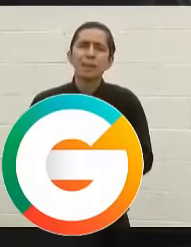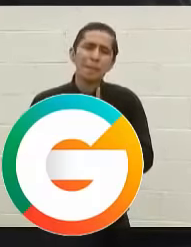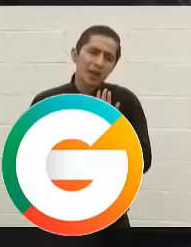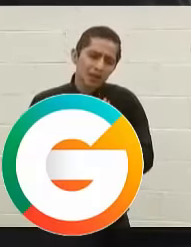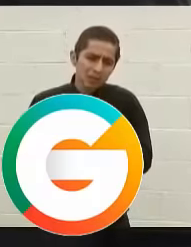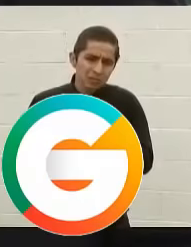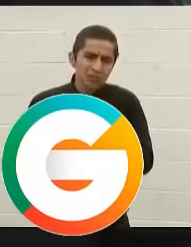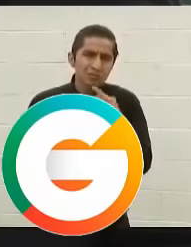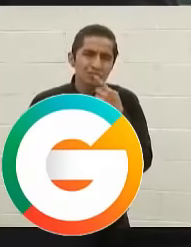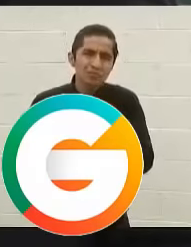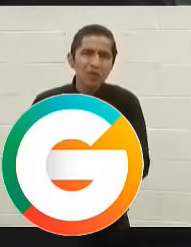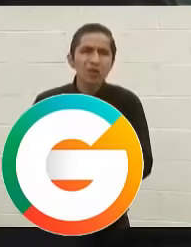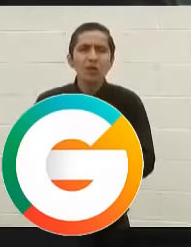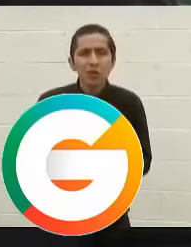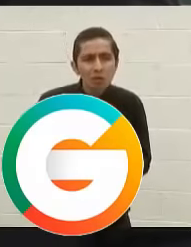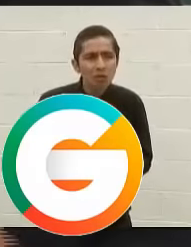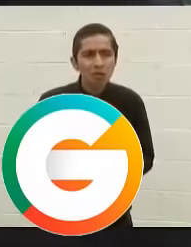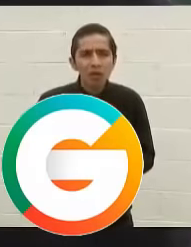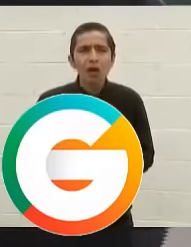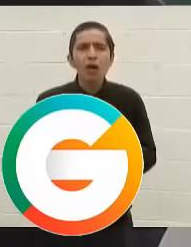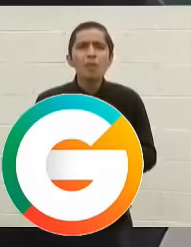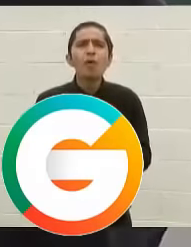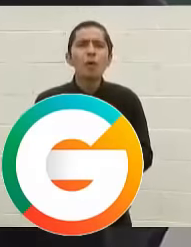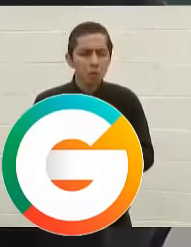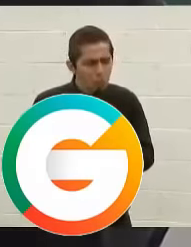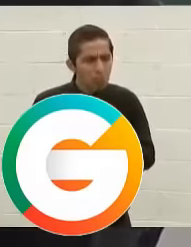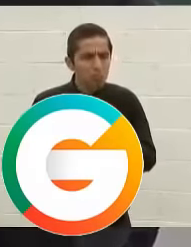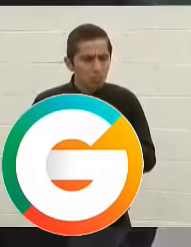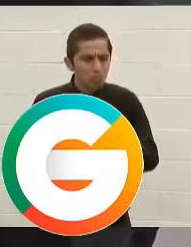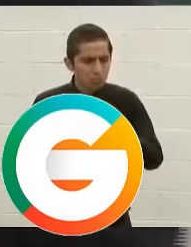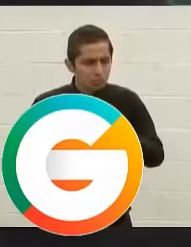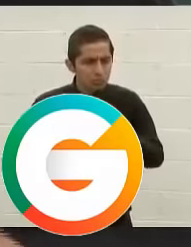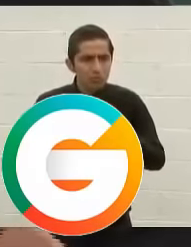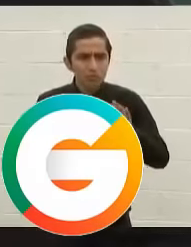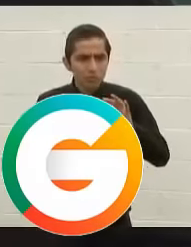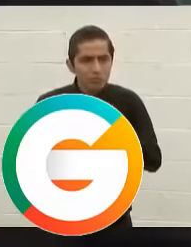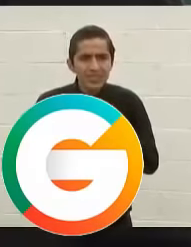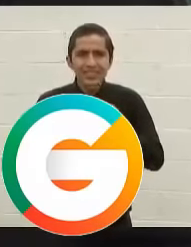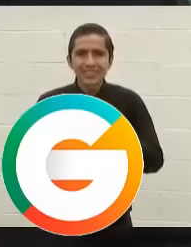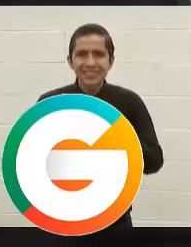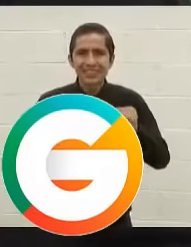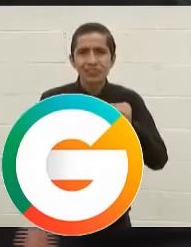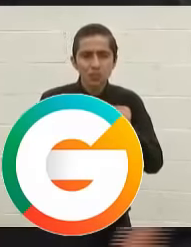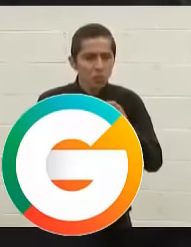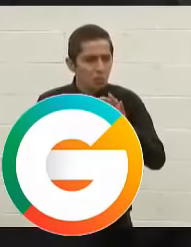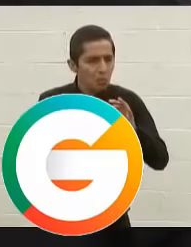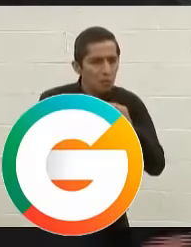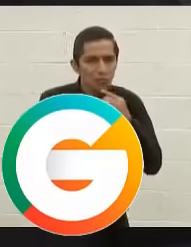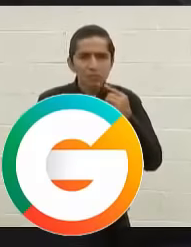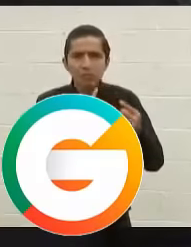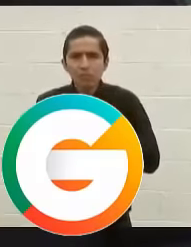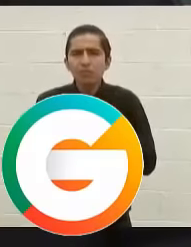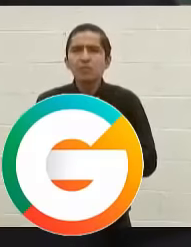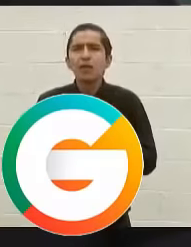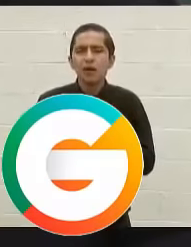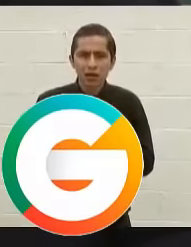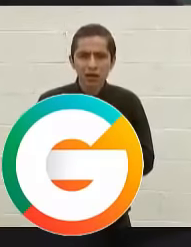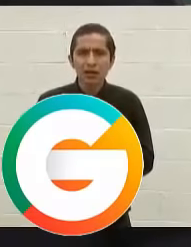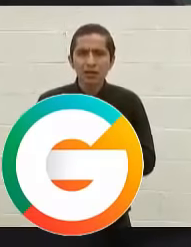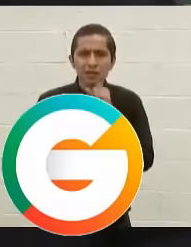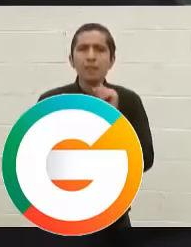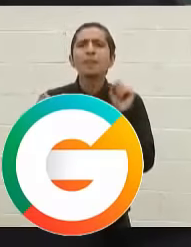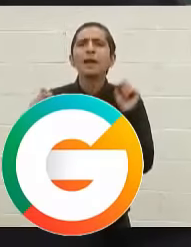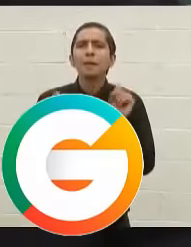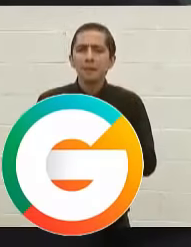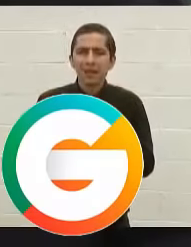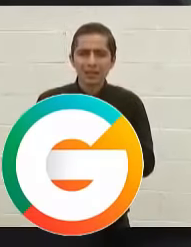tenemos una colaboración, una relación institucional extraordinaria, como ya lo vieron también con el